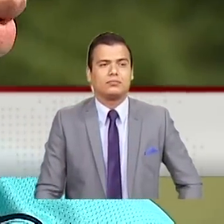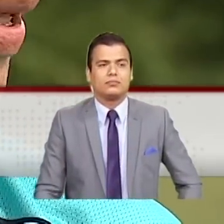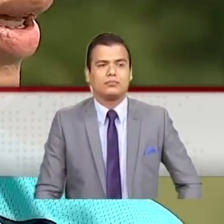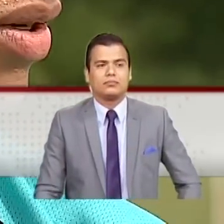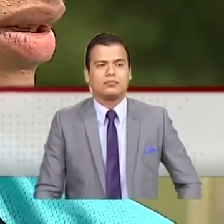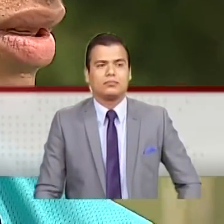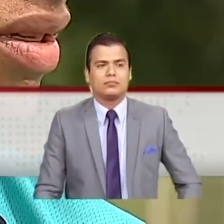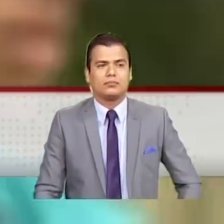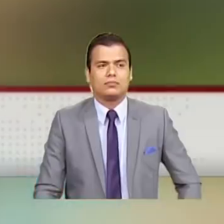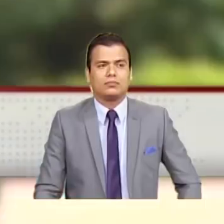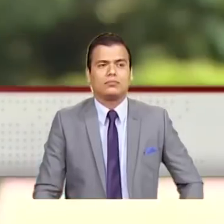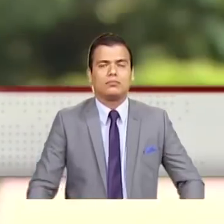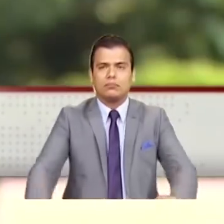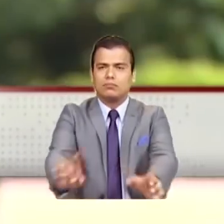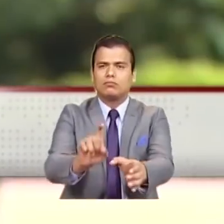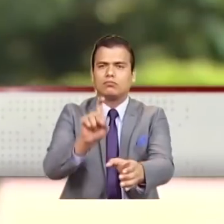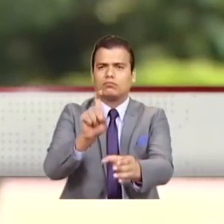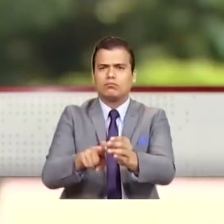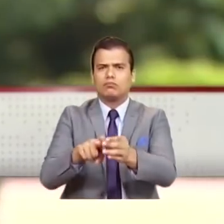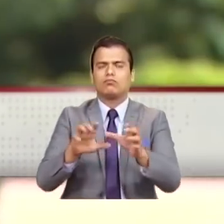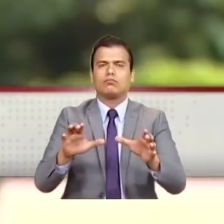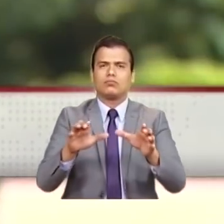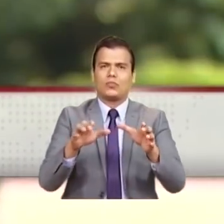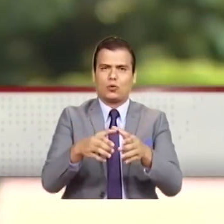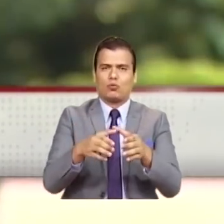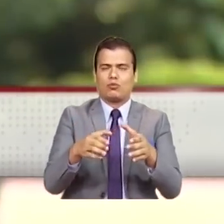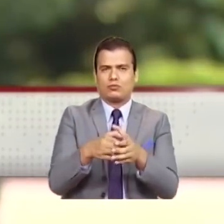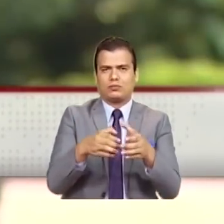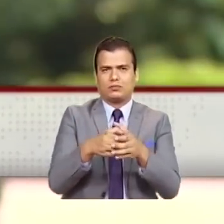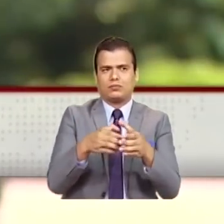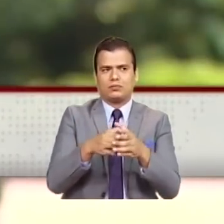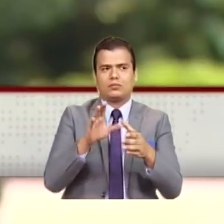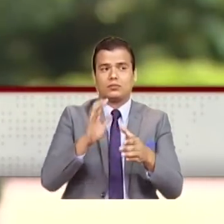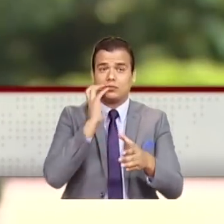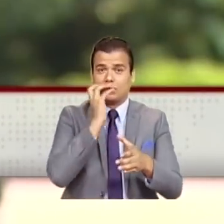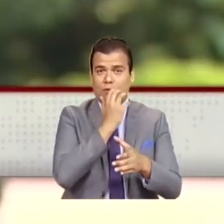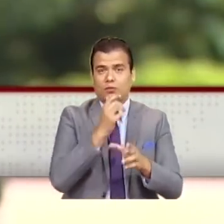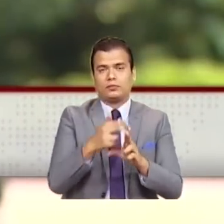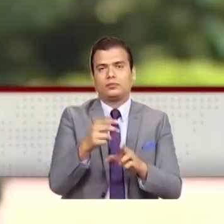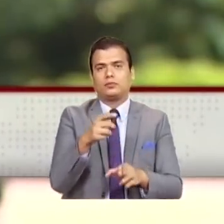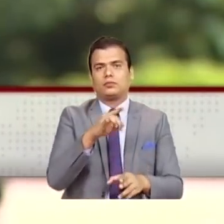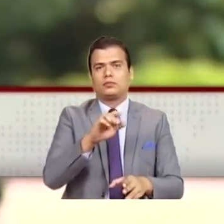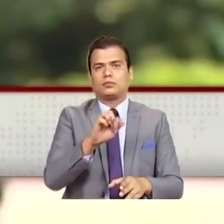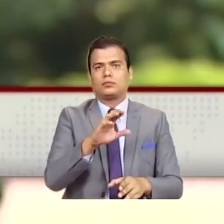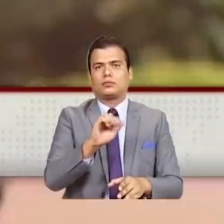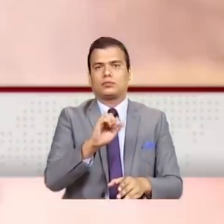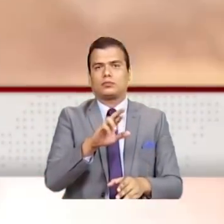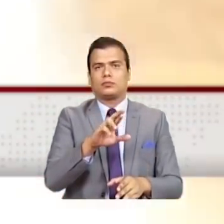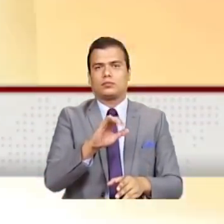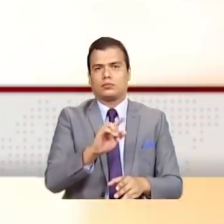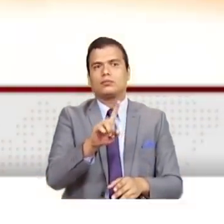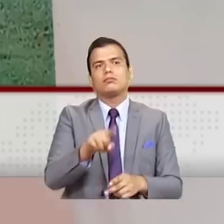dejara entrar un momento. Pertenezco en ese momento a la Asociación de Árbitros de Huacarí, lógicamente pertenezco a la BAF.